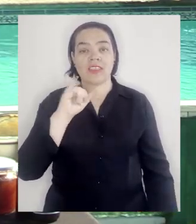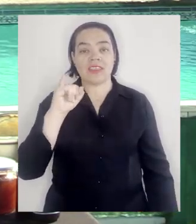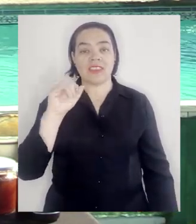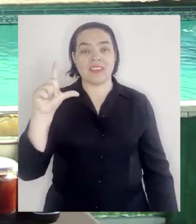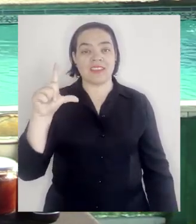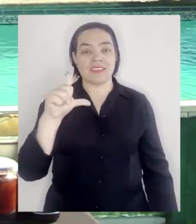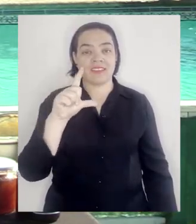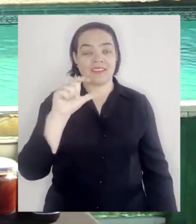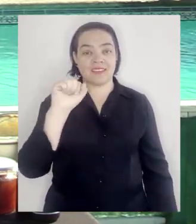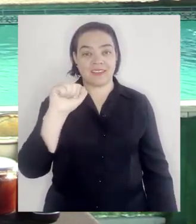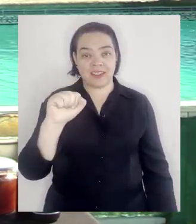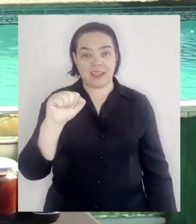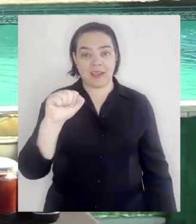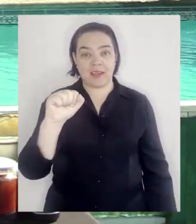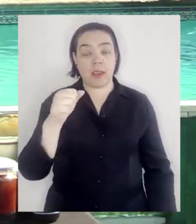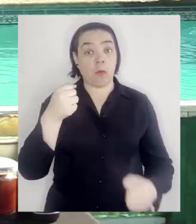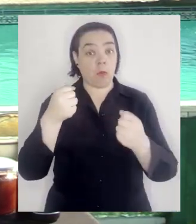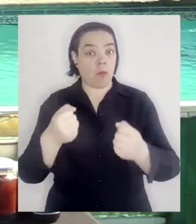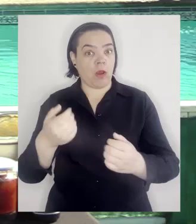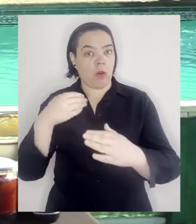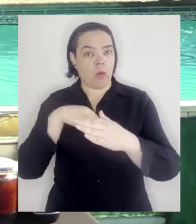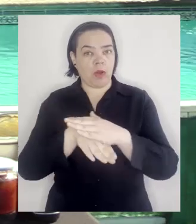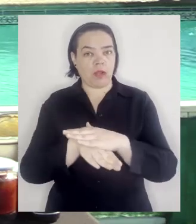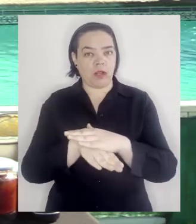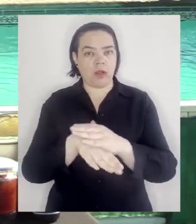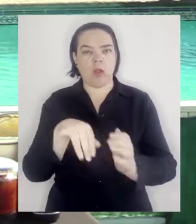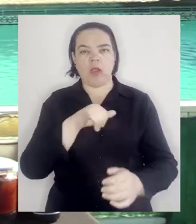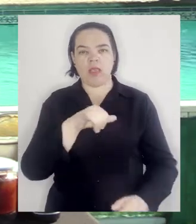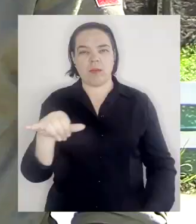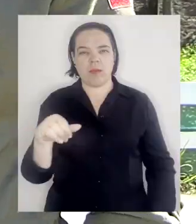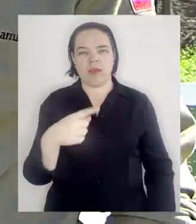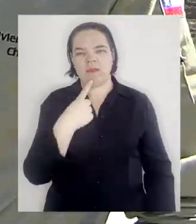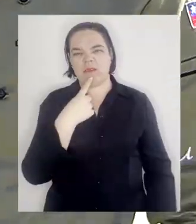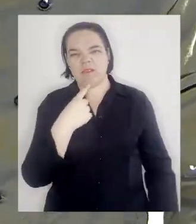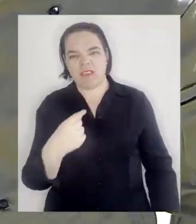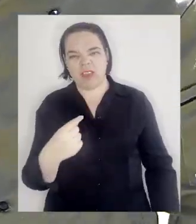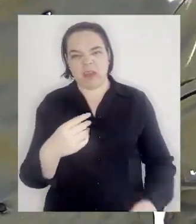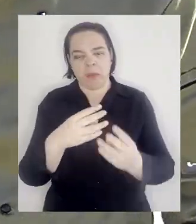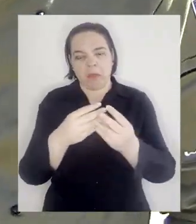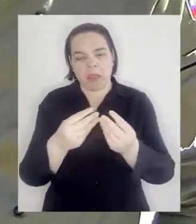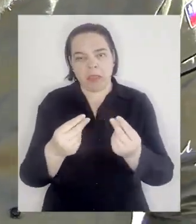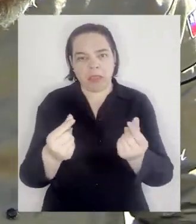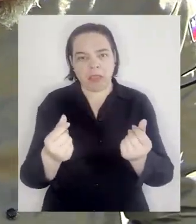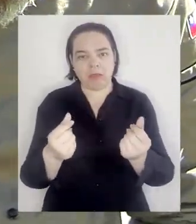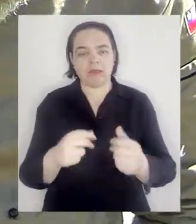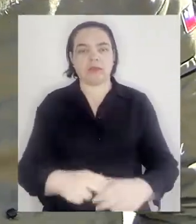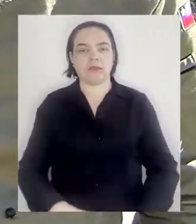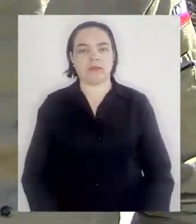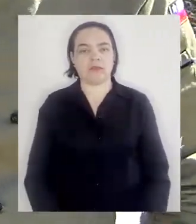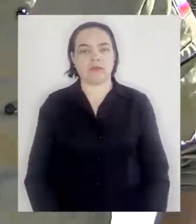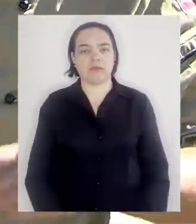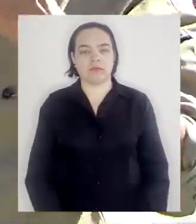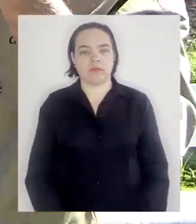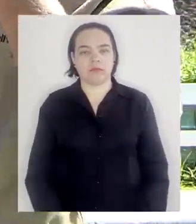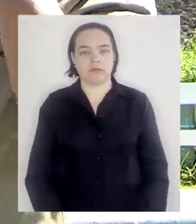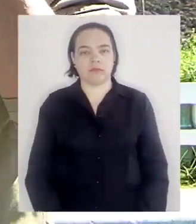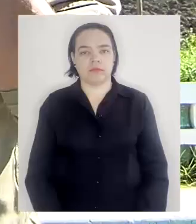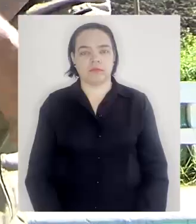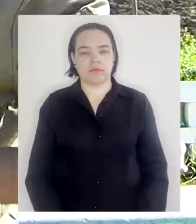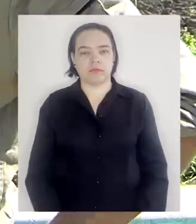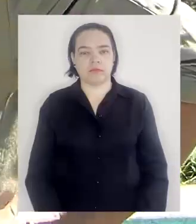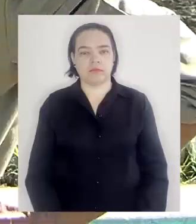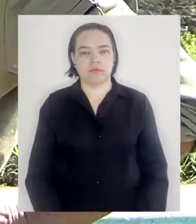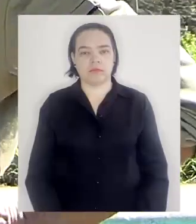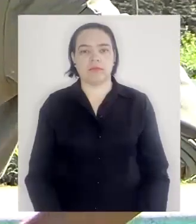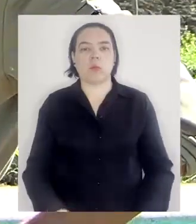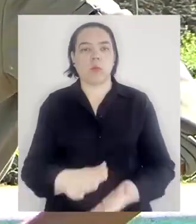se pone la masa fea después. Mejor para dejarlos preparados. Sí, no, ya. Sí. Eso es importante porque uno no sabe si mañana sigo haciendo lo que